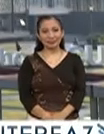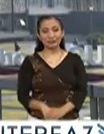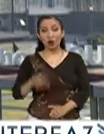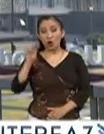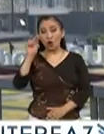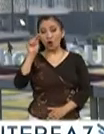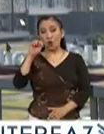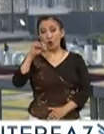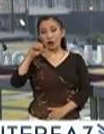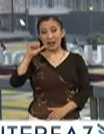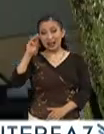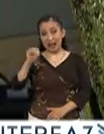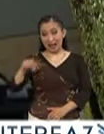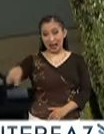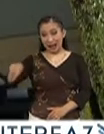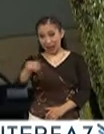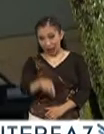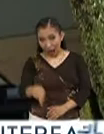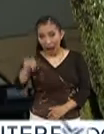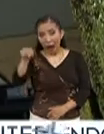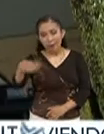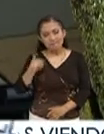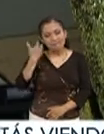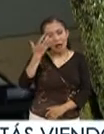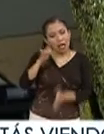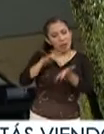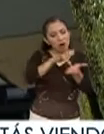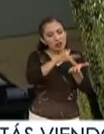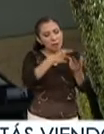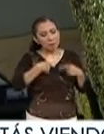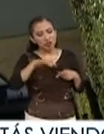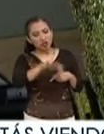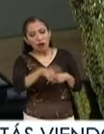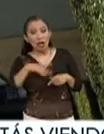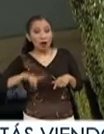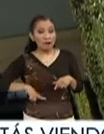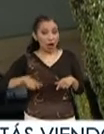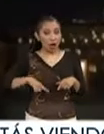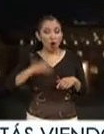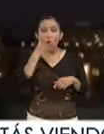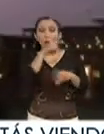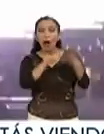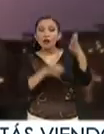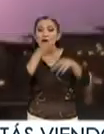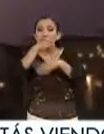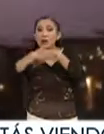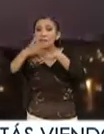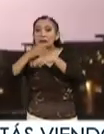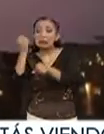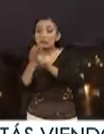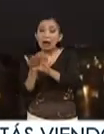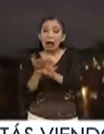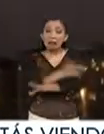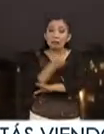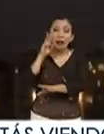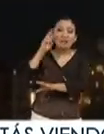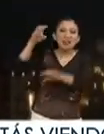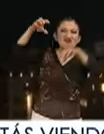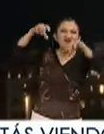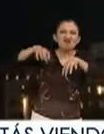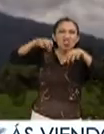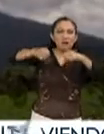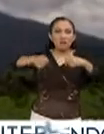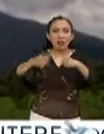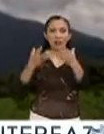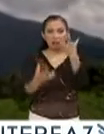La Universidad Nacional Autónoma de México busca apoyar a la población y gobierno con 4 alertas tempranas para afrontar tormentas